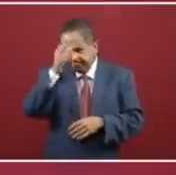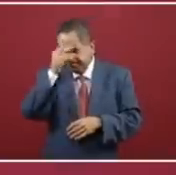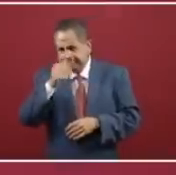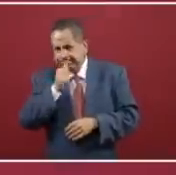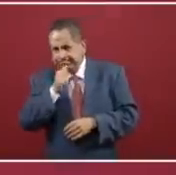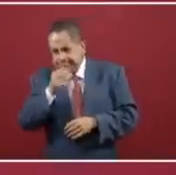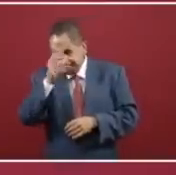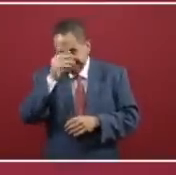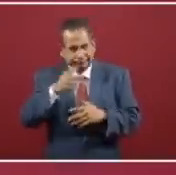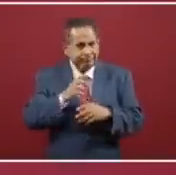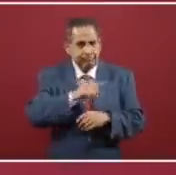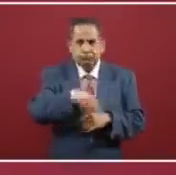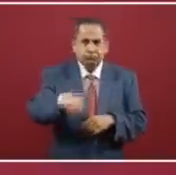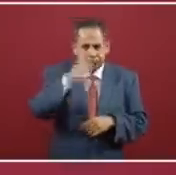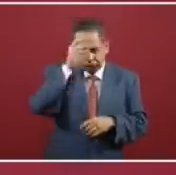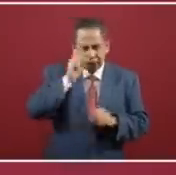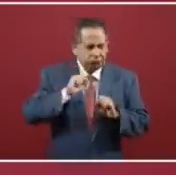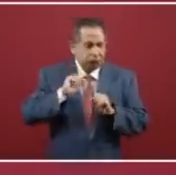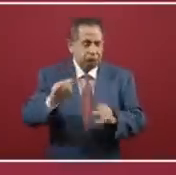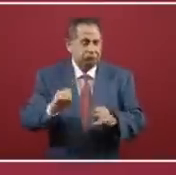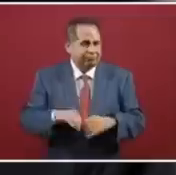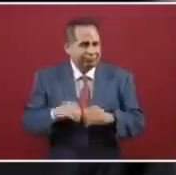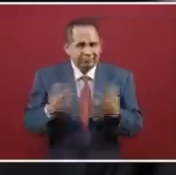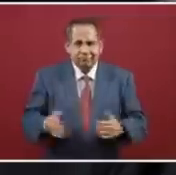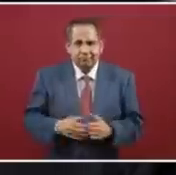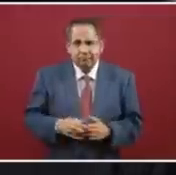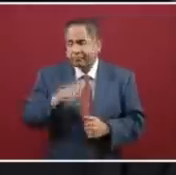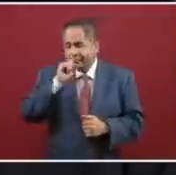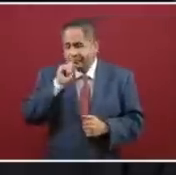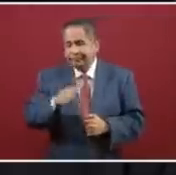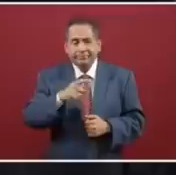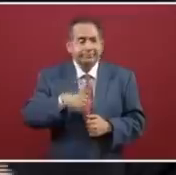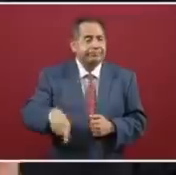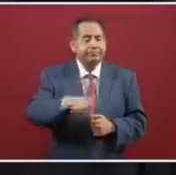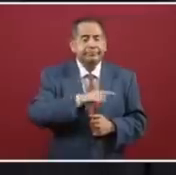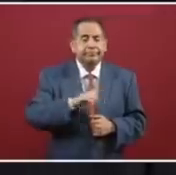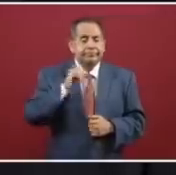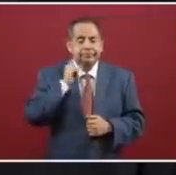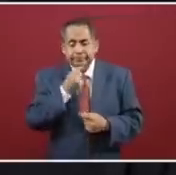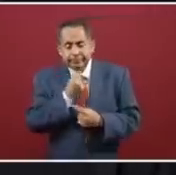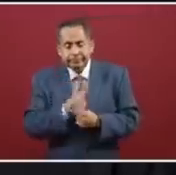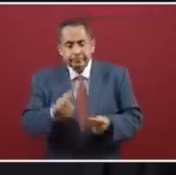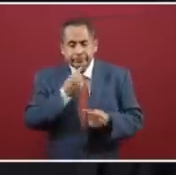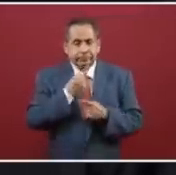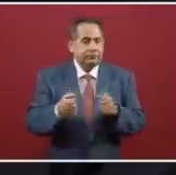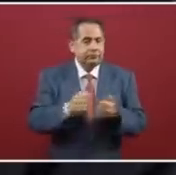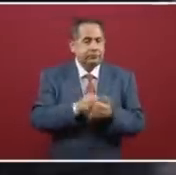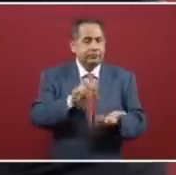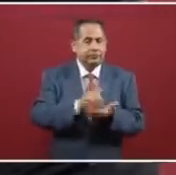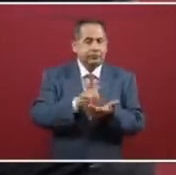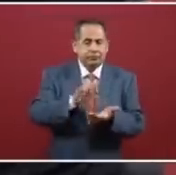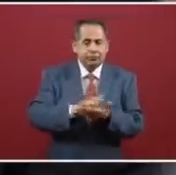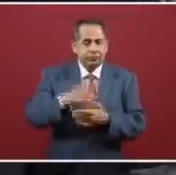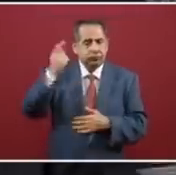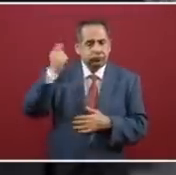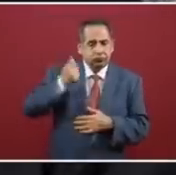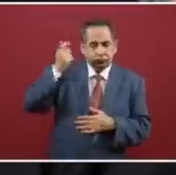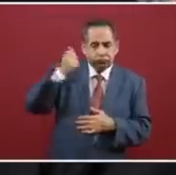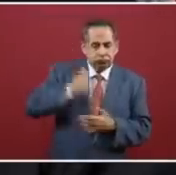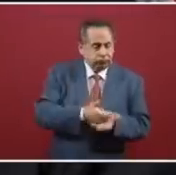como no van a estar de acuerdo que las niñas los niños con discapacidad reciban una